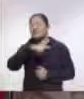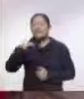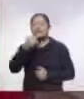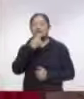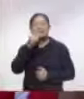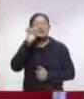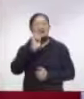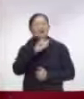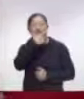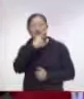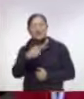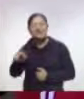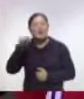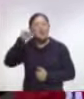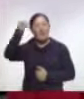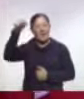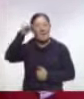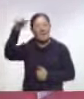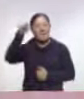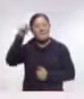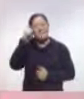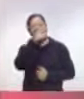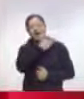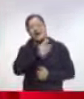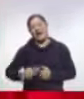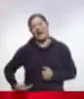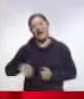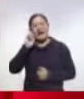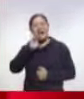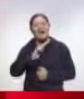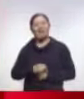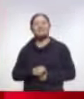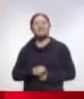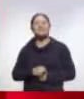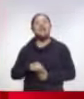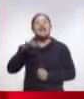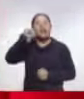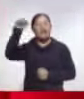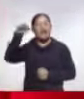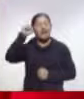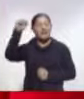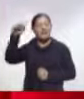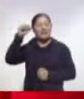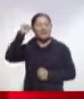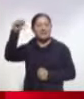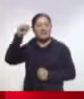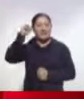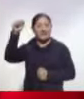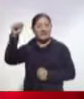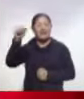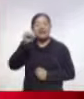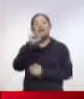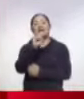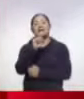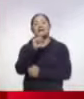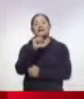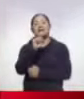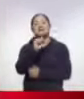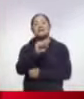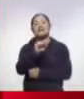y niños dedicaron una porra a Sandra Chávez Ruelas. ¡A la mío, a la bomba, a la bim, bomba!